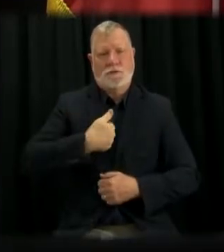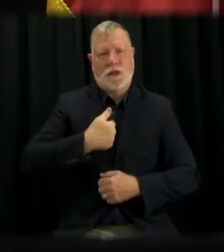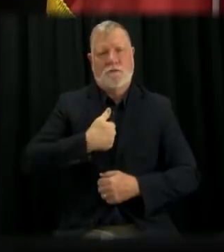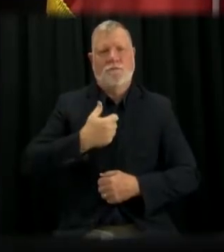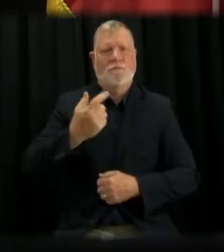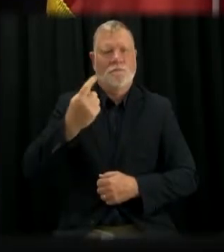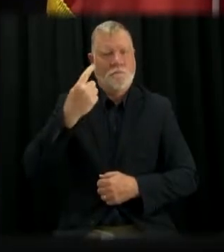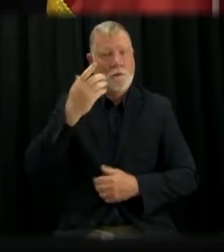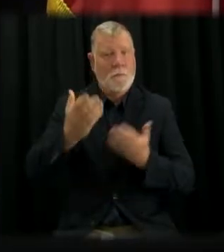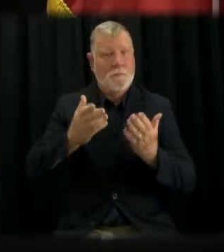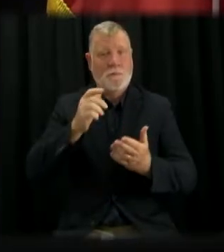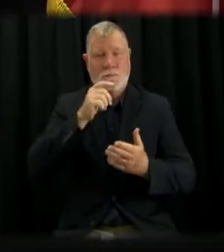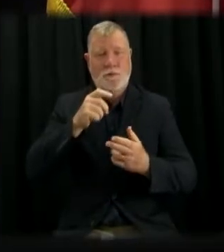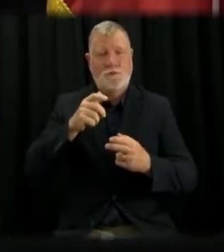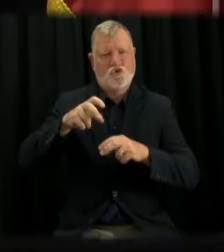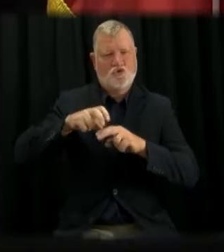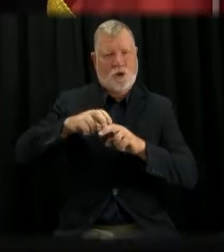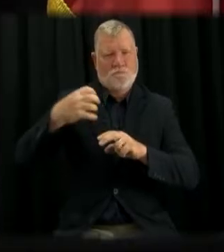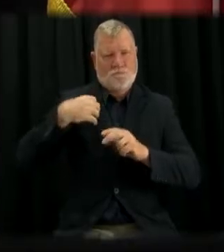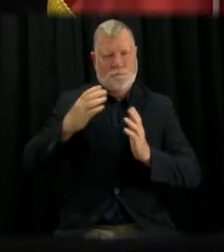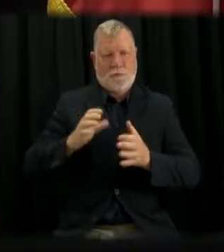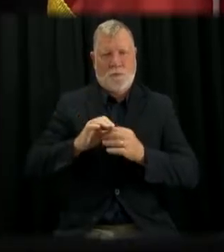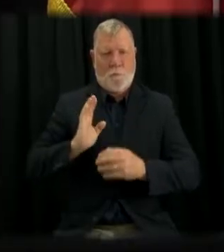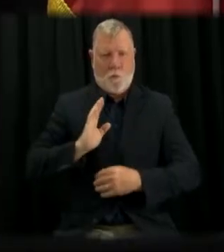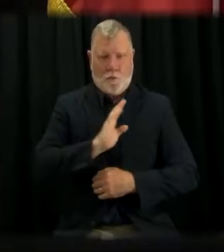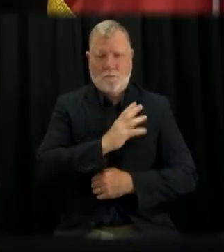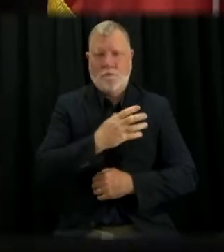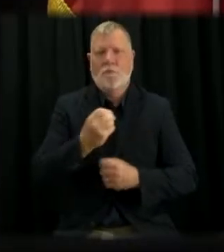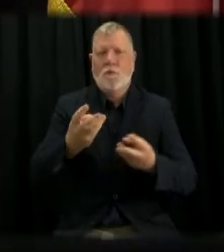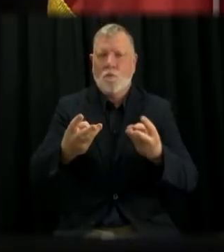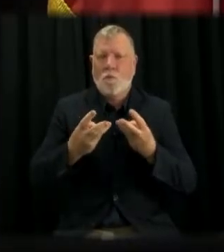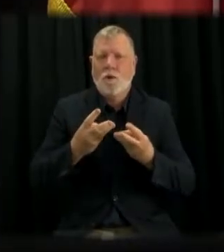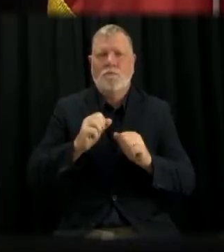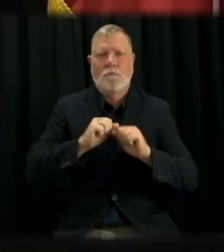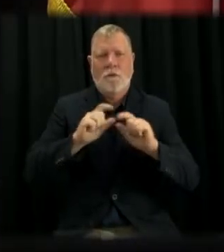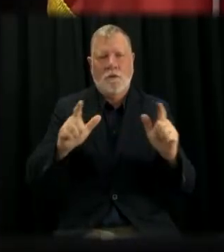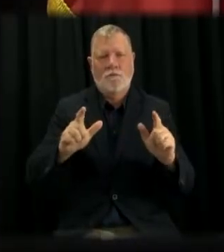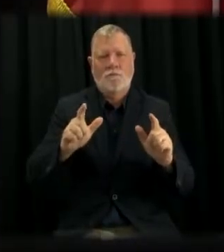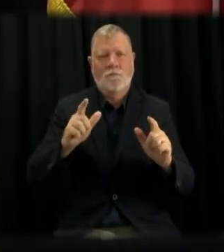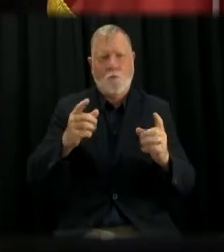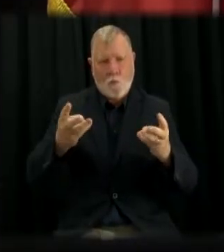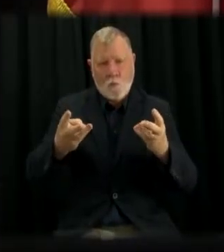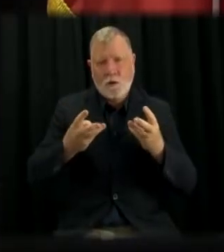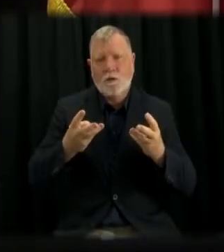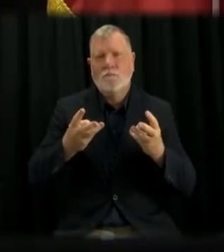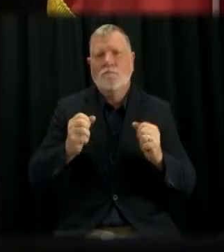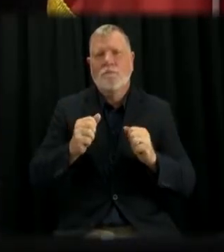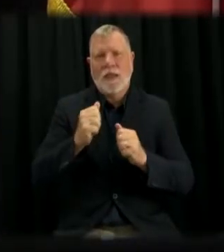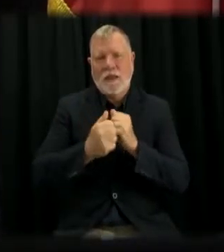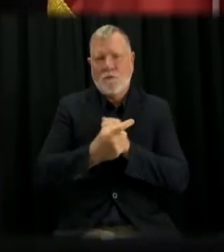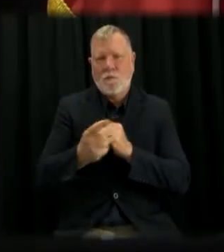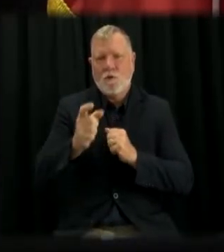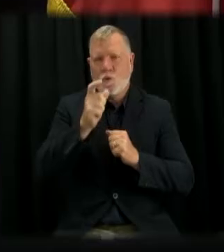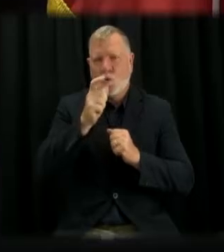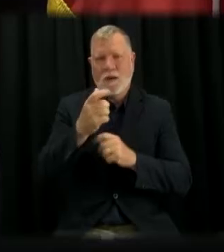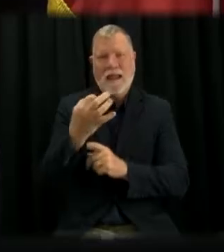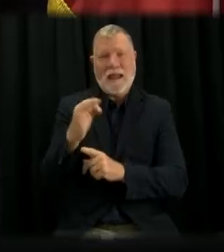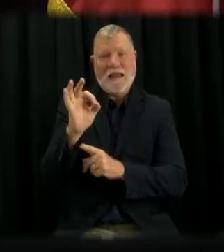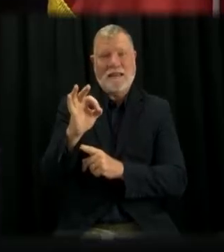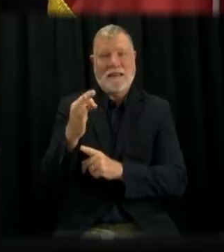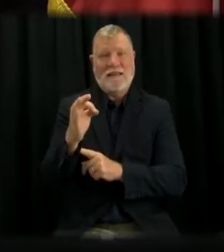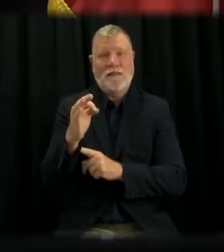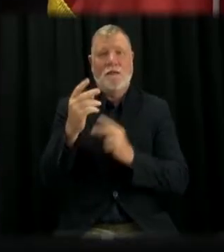presentarme para los que no me conocen. Soy el presidente de la Junta y quisimos dar la bienvenida a todos a la Junta Fiscal y quiero dar las bienvenidas a todos